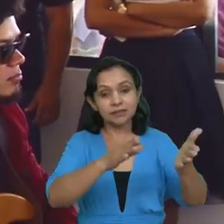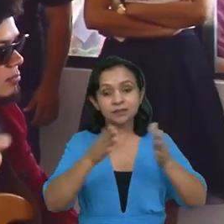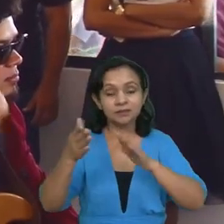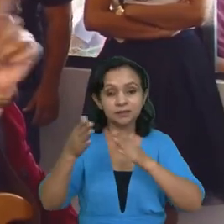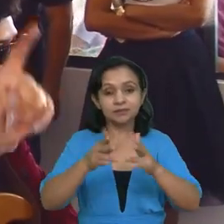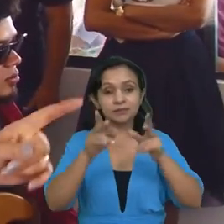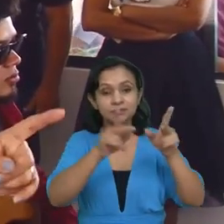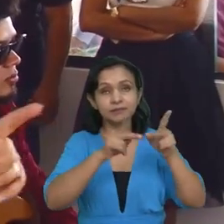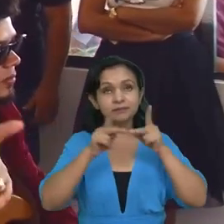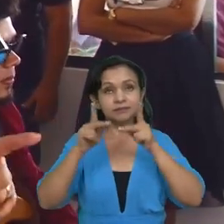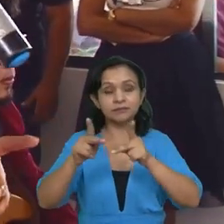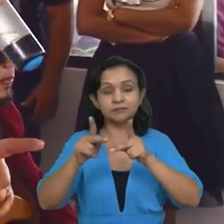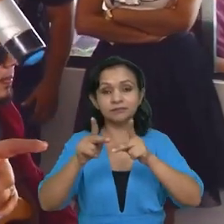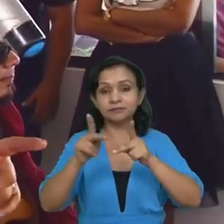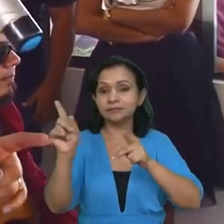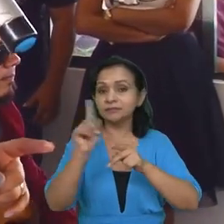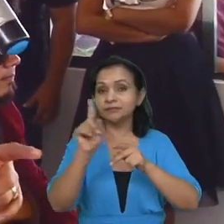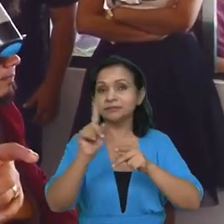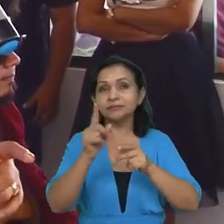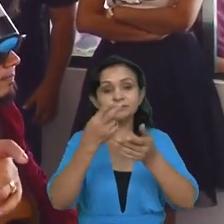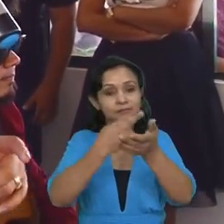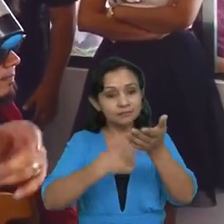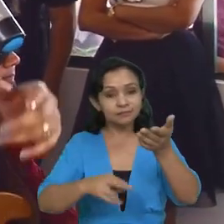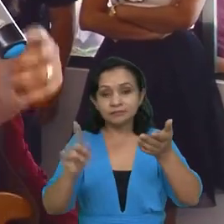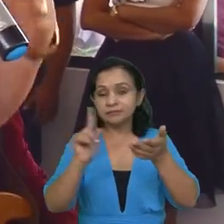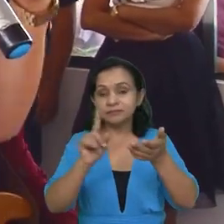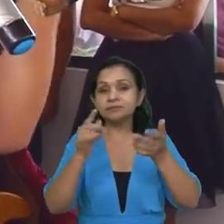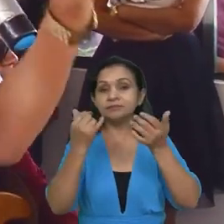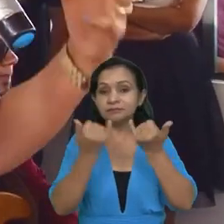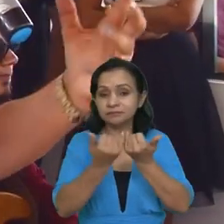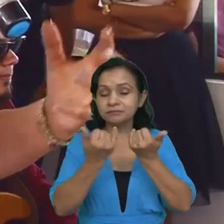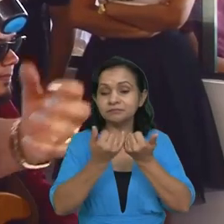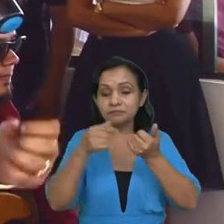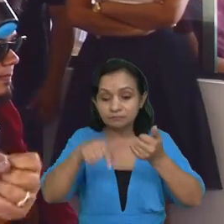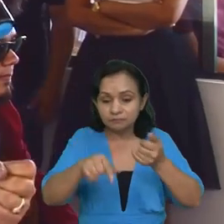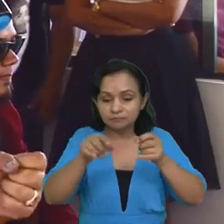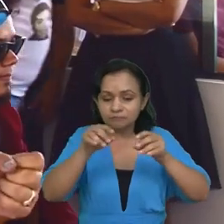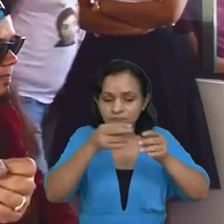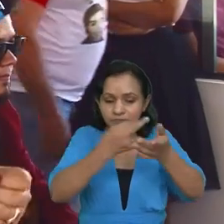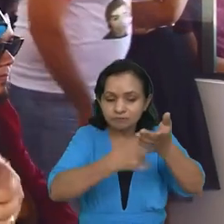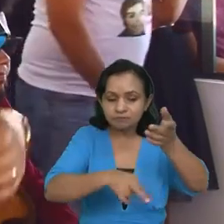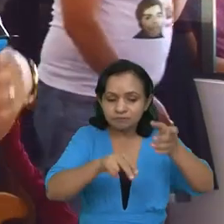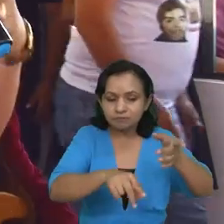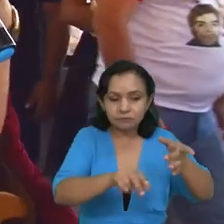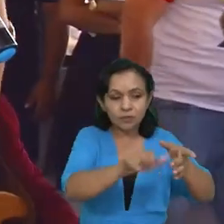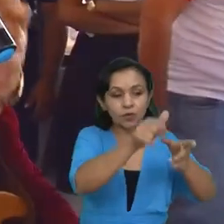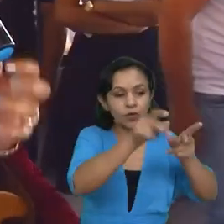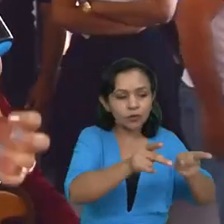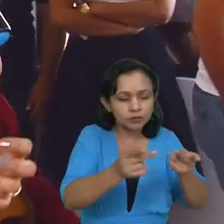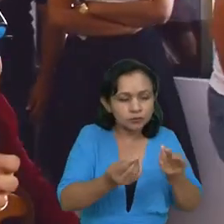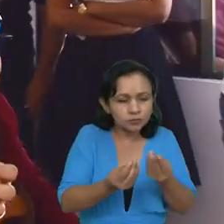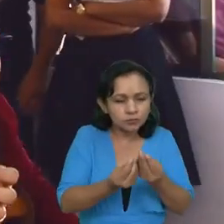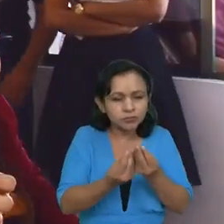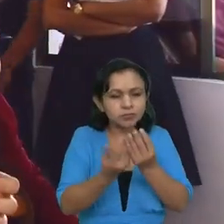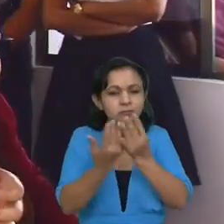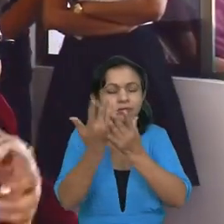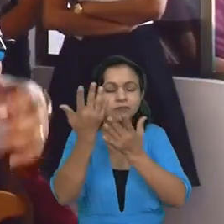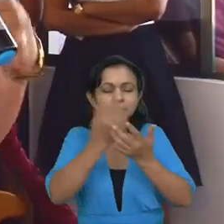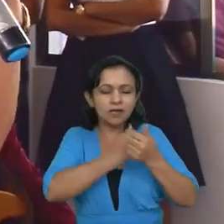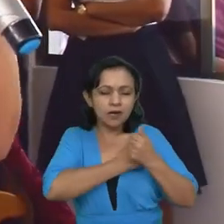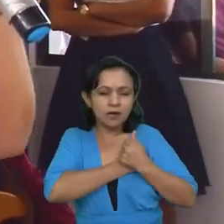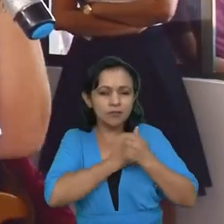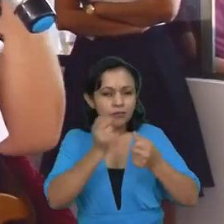no fue en vano no se derramó en vano vino a abonar la tierra vino a fortalecernos en amor